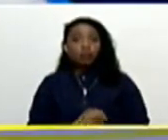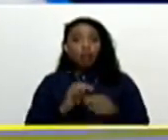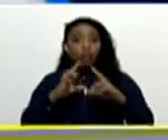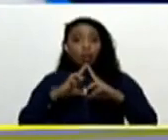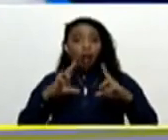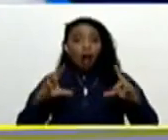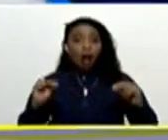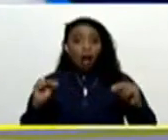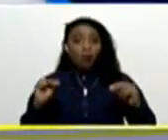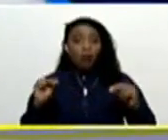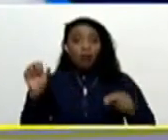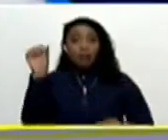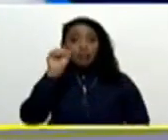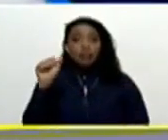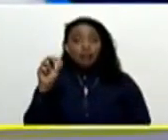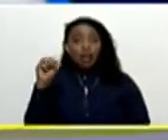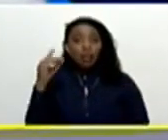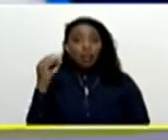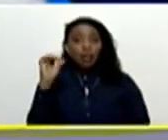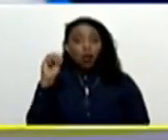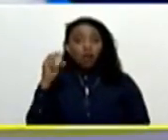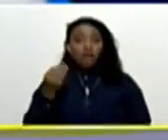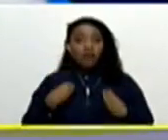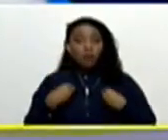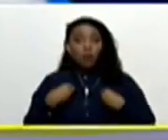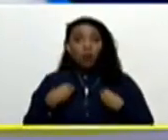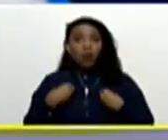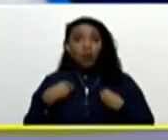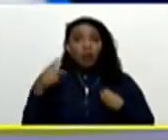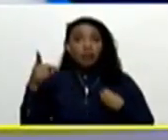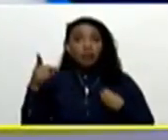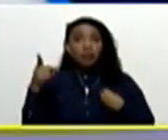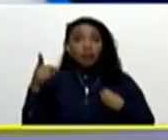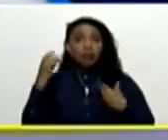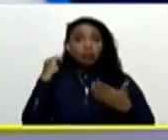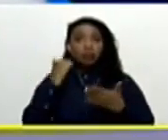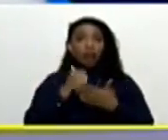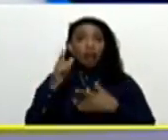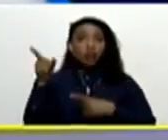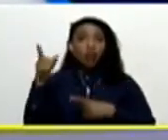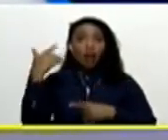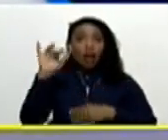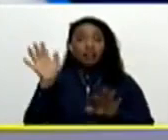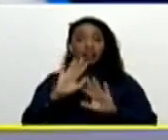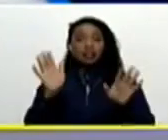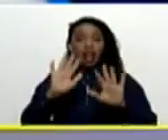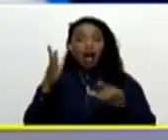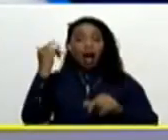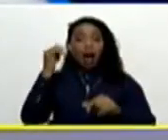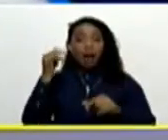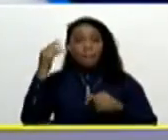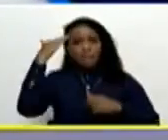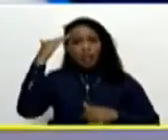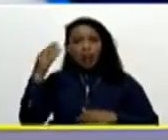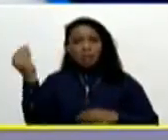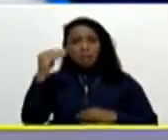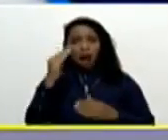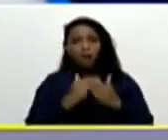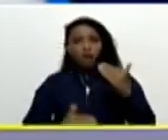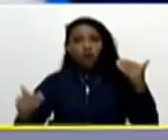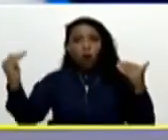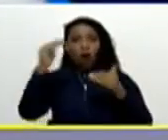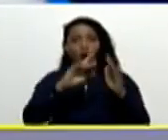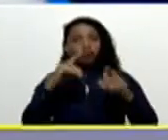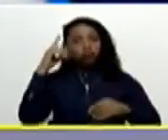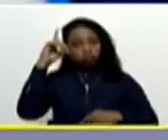Nicaragua, el sandinismo, vivió un momento crucial, decisivo. Ellos tenían ya una formación militar más avanzada,